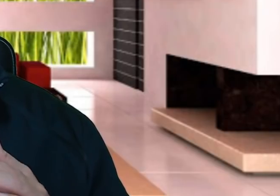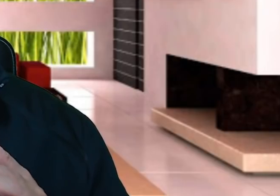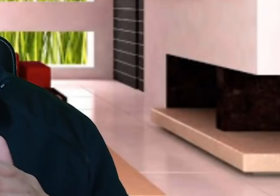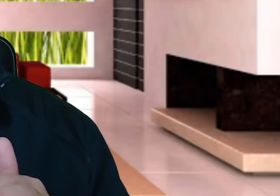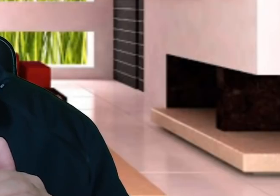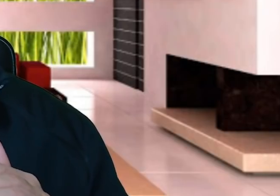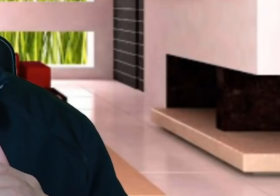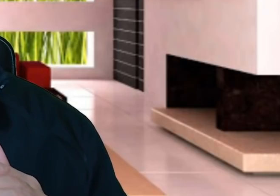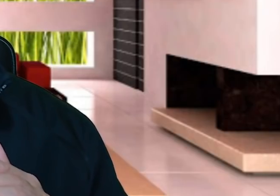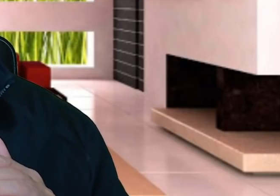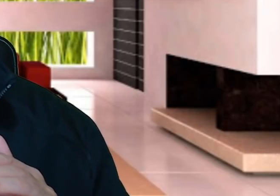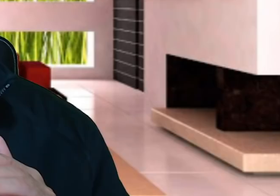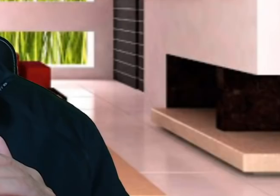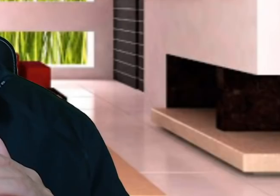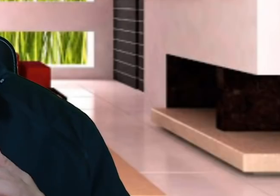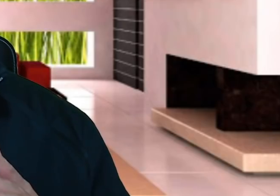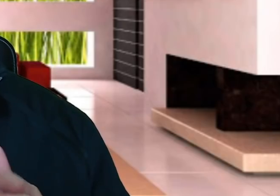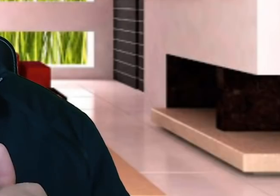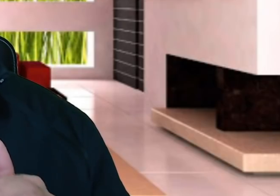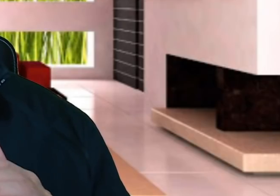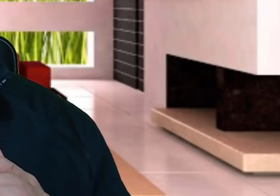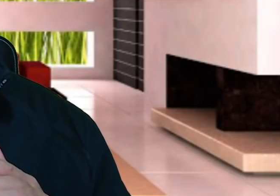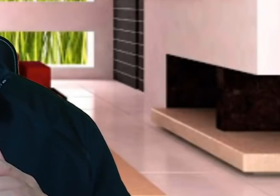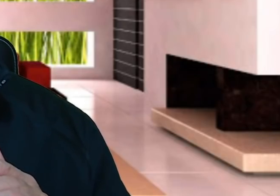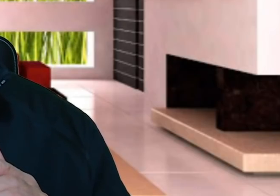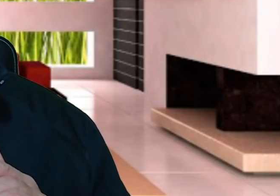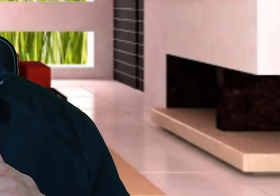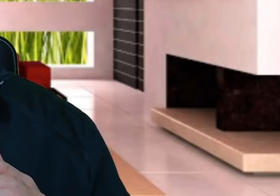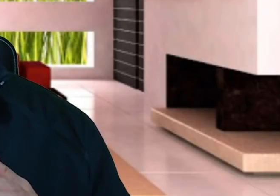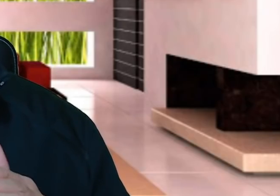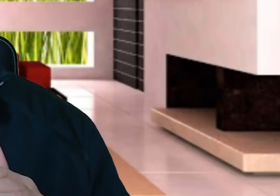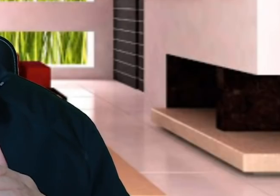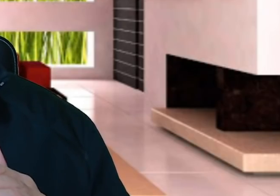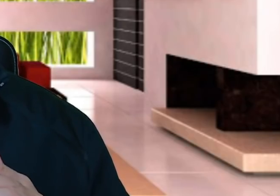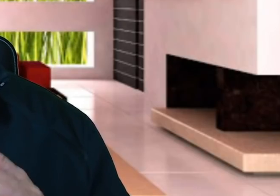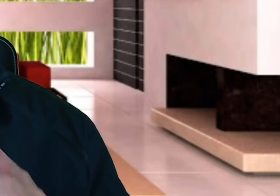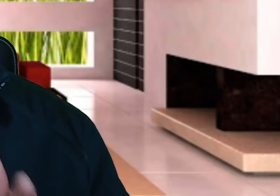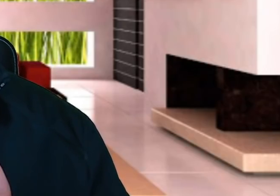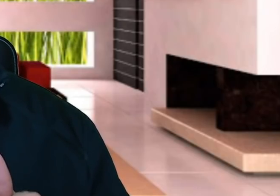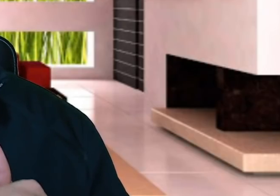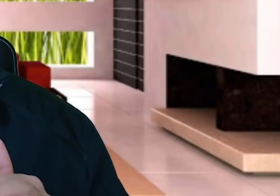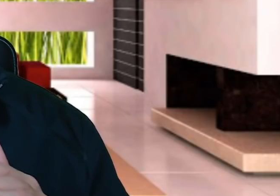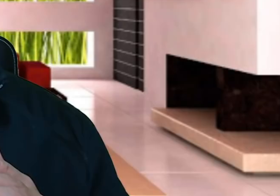México salga de este atolladero. Amigos y amigas, me despido de esta información. Ya